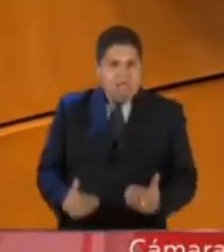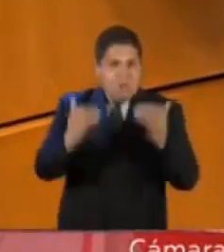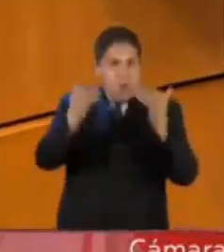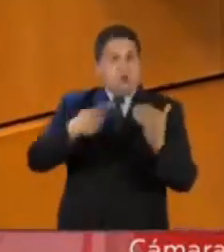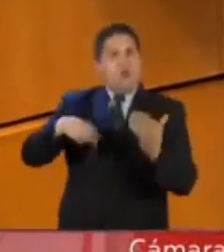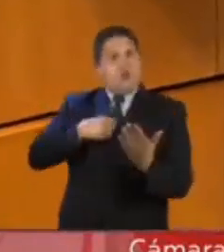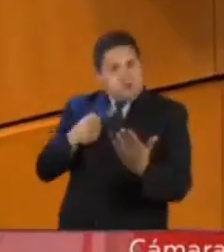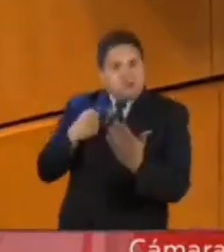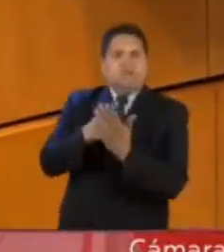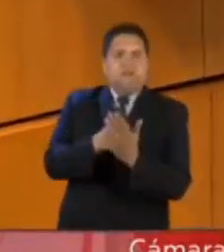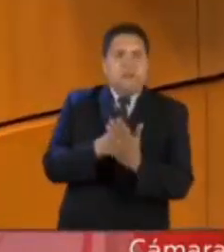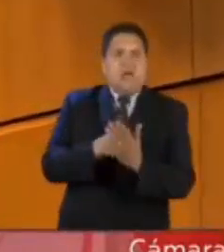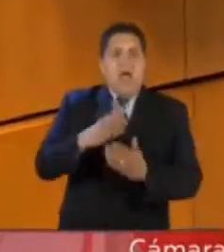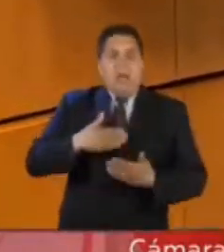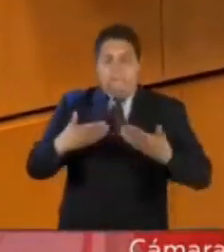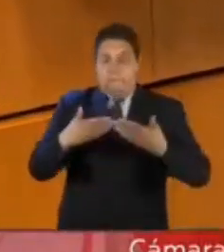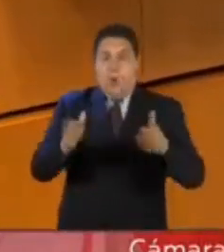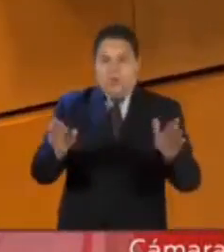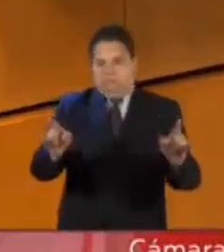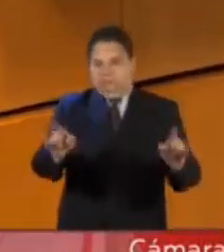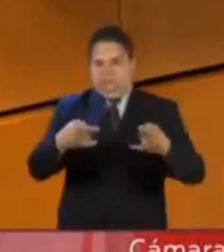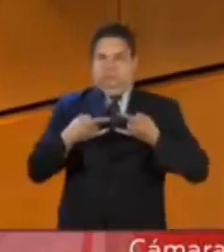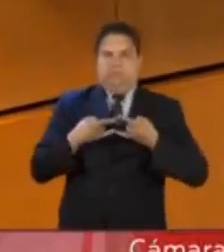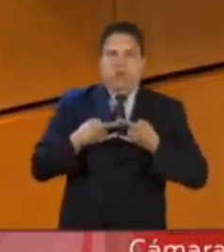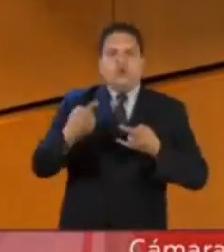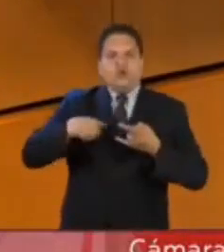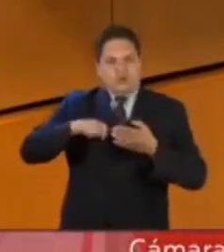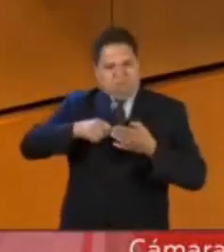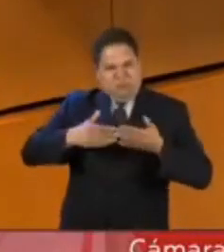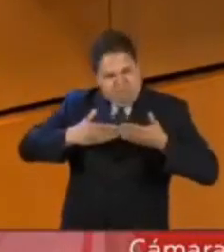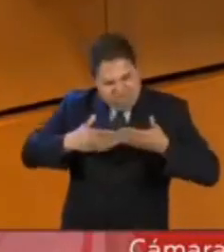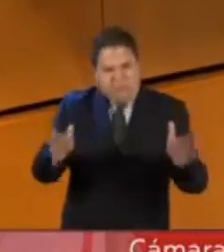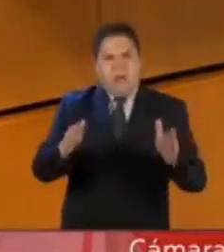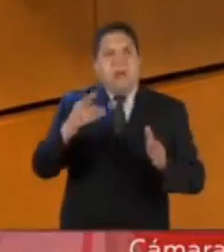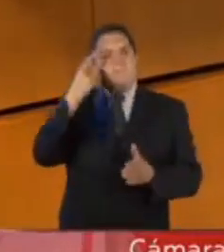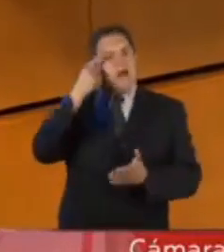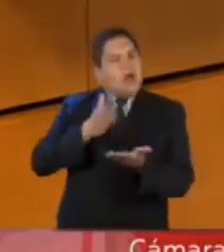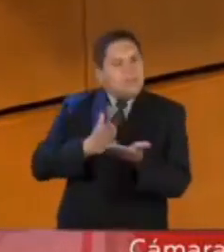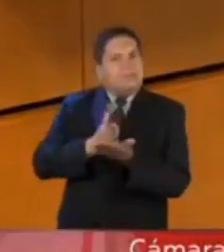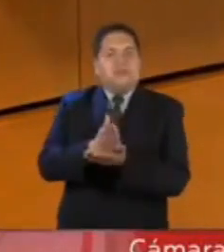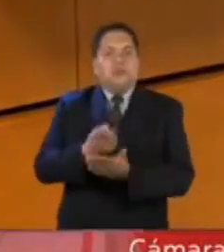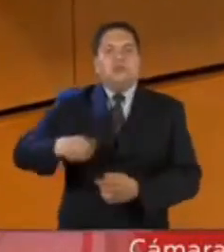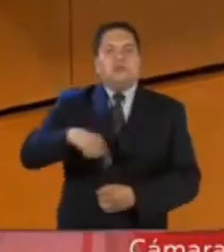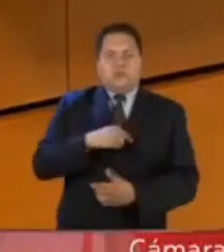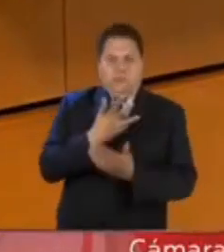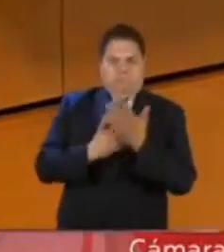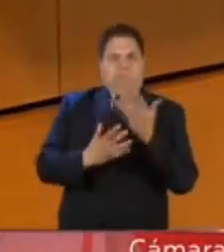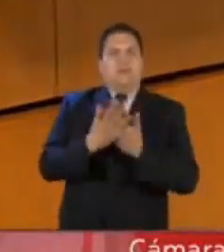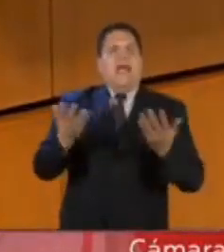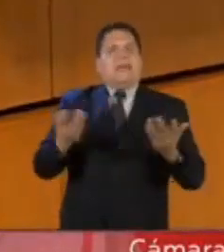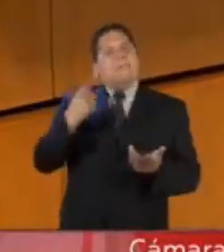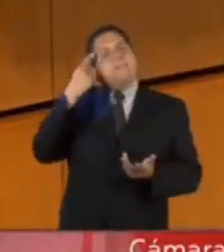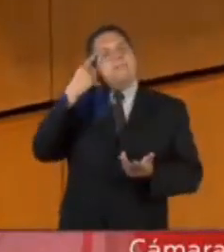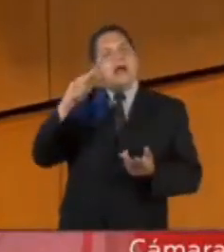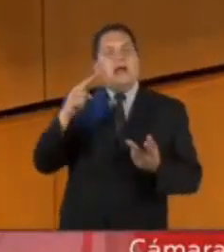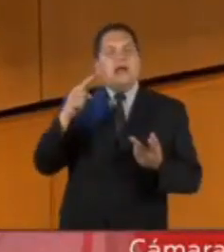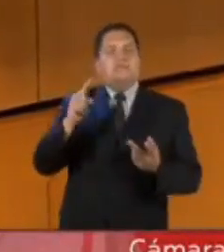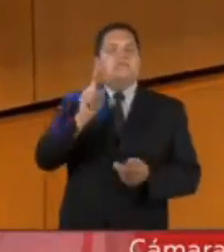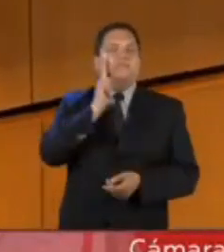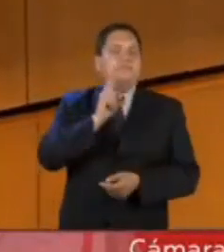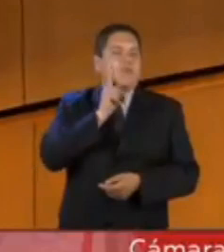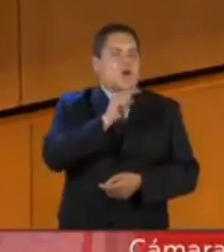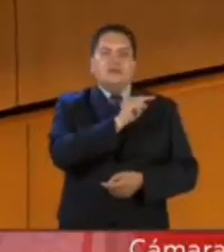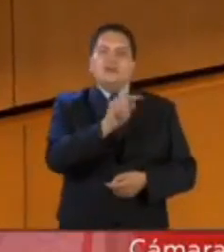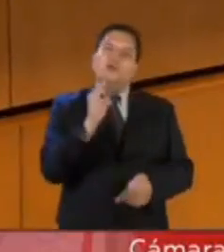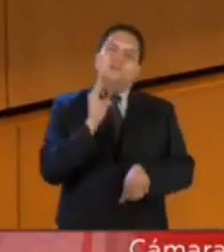quebrar puertas las vamos a quebrar vamos a hacer todo lo que esté en nuestras manos porque la vida de